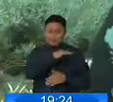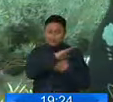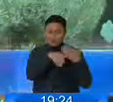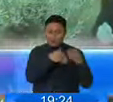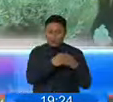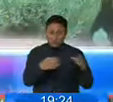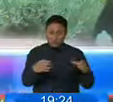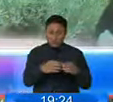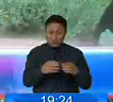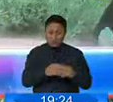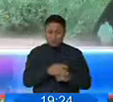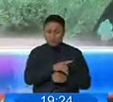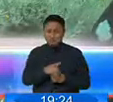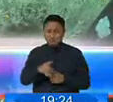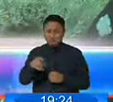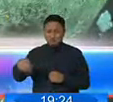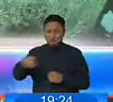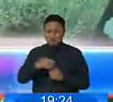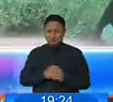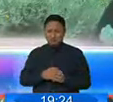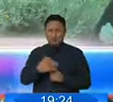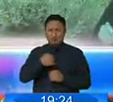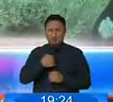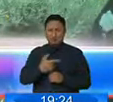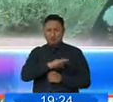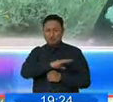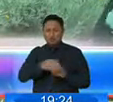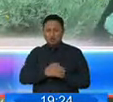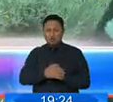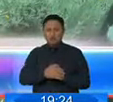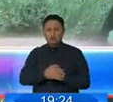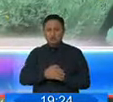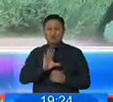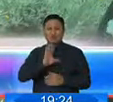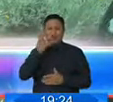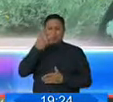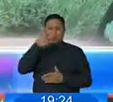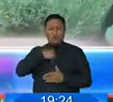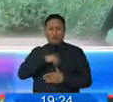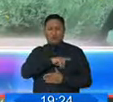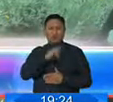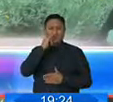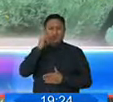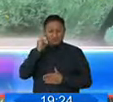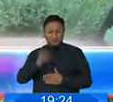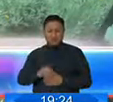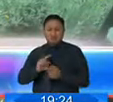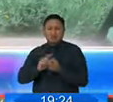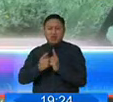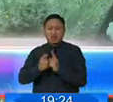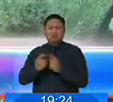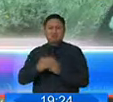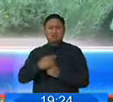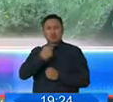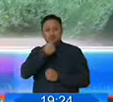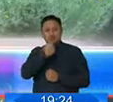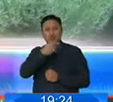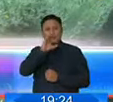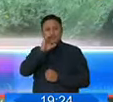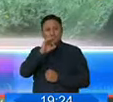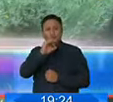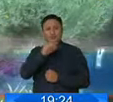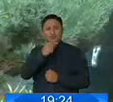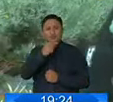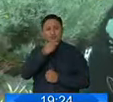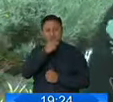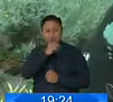es nada de lo que dicen los Provida, de que tratamos de homosexualizar o de pervertir a los niños y niñas, sino muy por el contrario, si esto se llegase